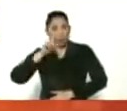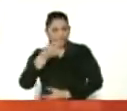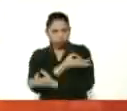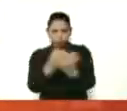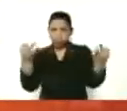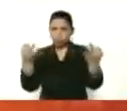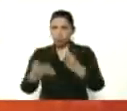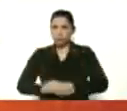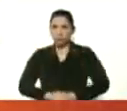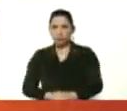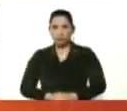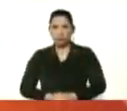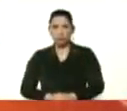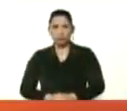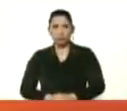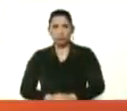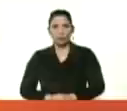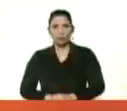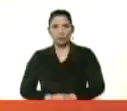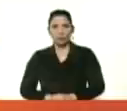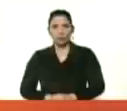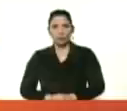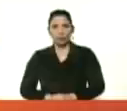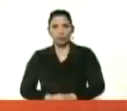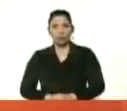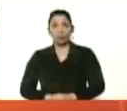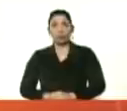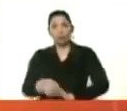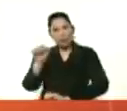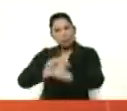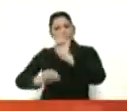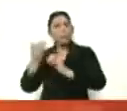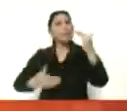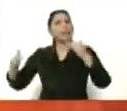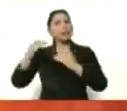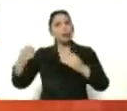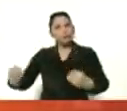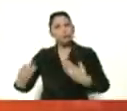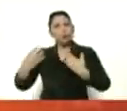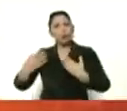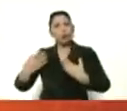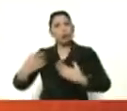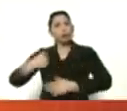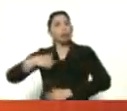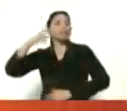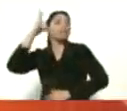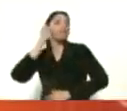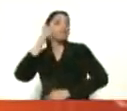exitoso de vencimiento de la pandemia. Soy todo oídos.